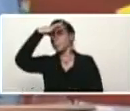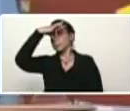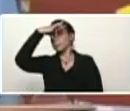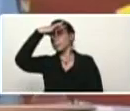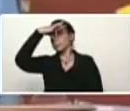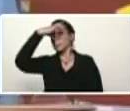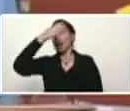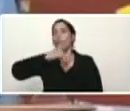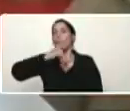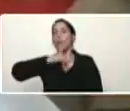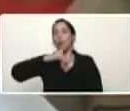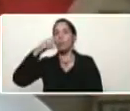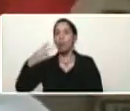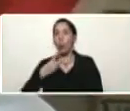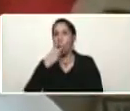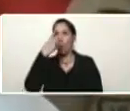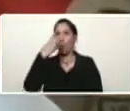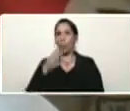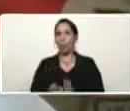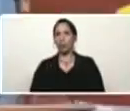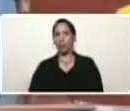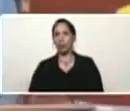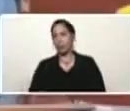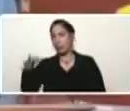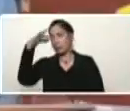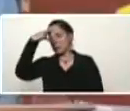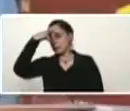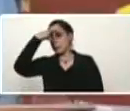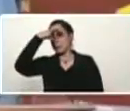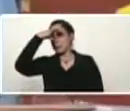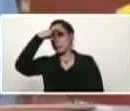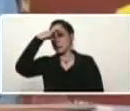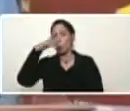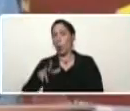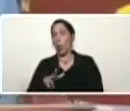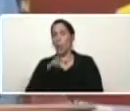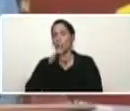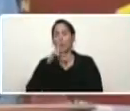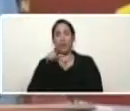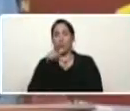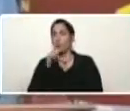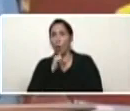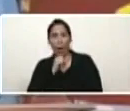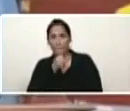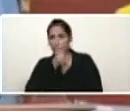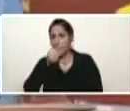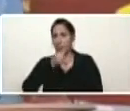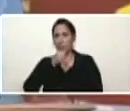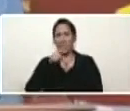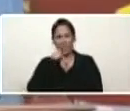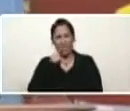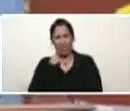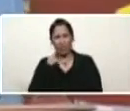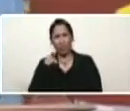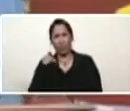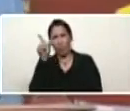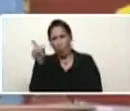olor de esta pudrición. Esto no es periodismo, esto es un